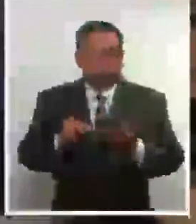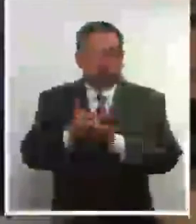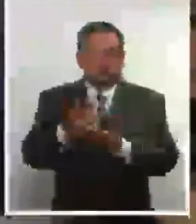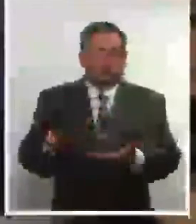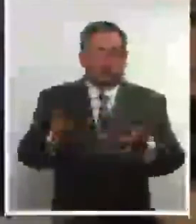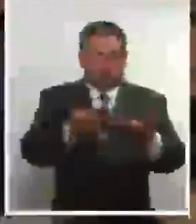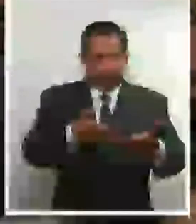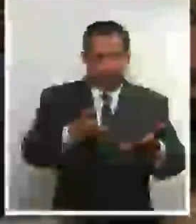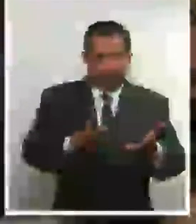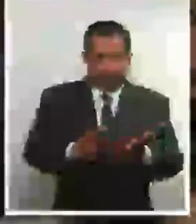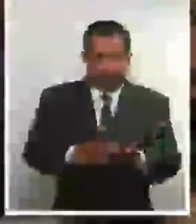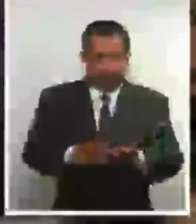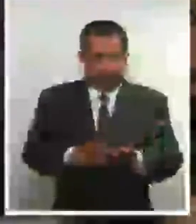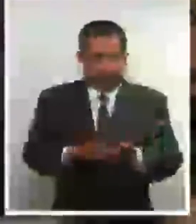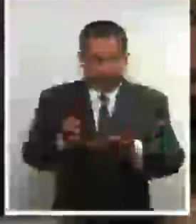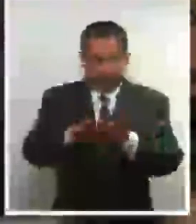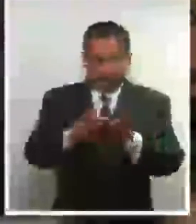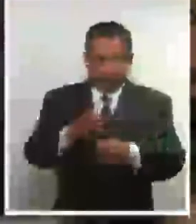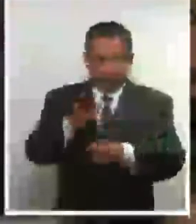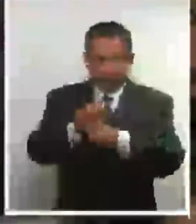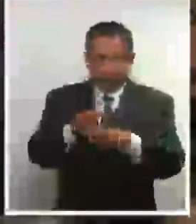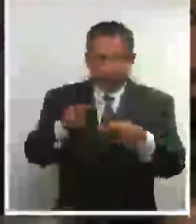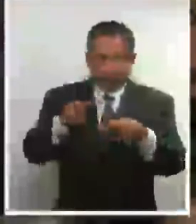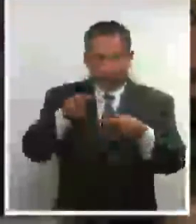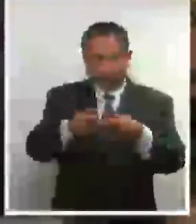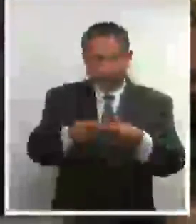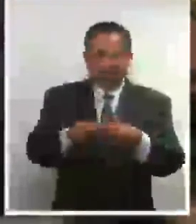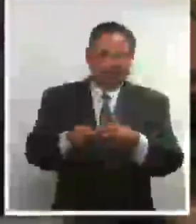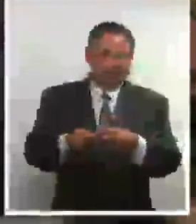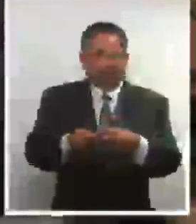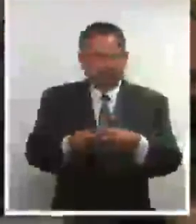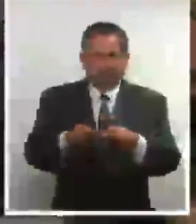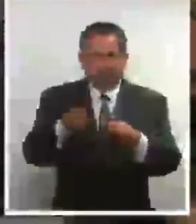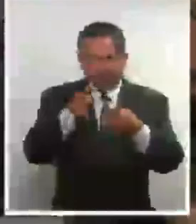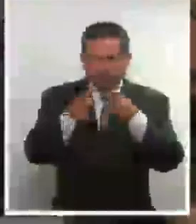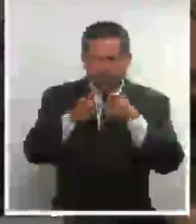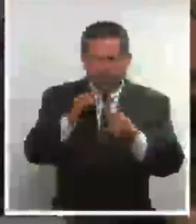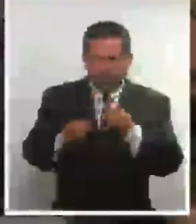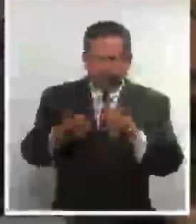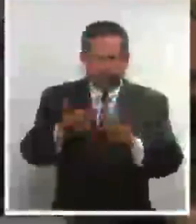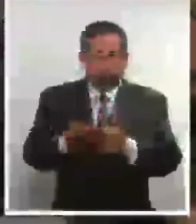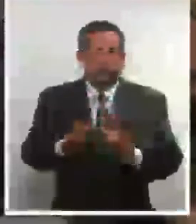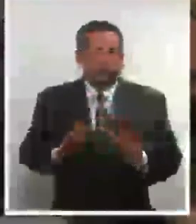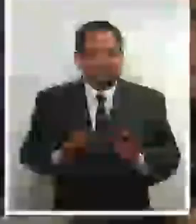dictamen, y esta modificación o este agregado se hizo en esta última